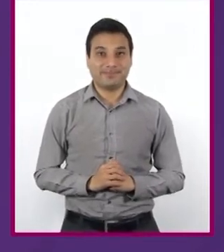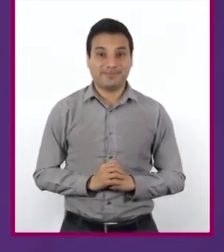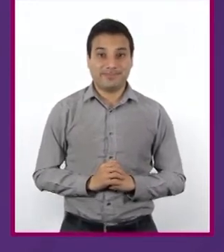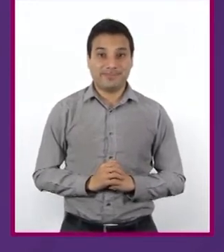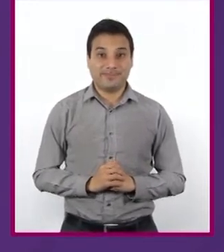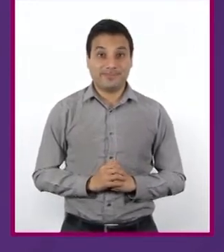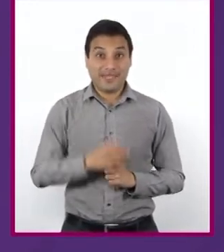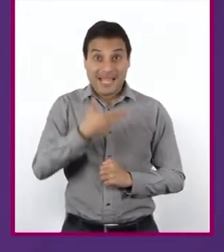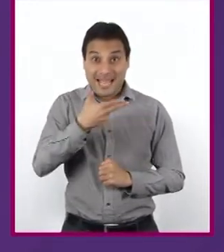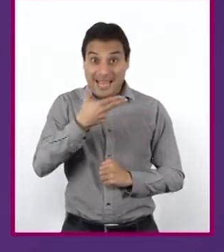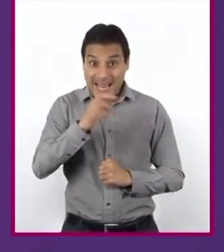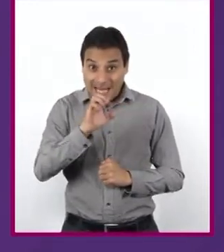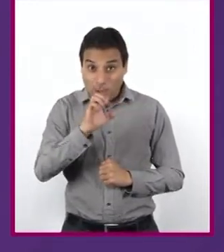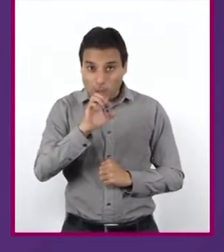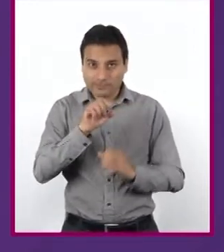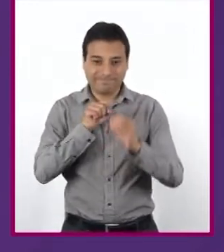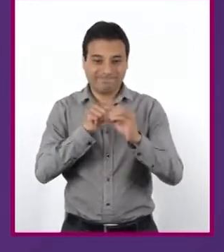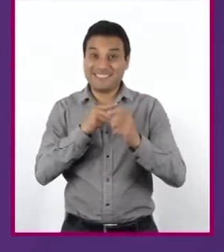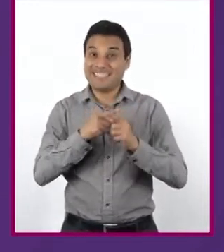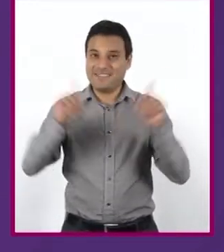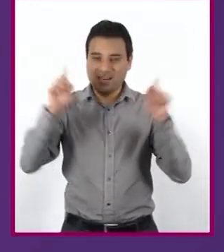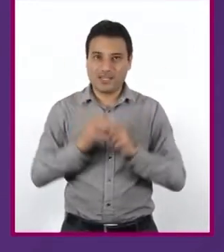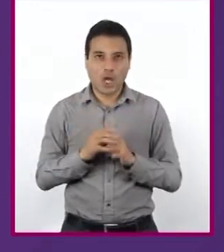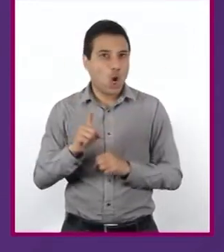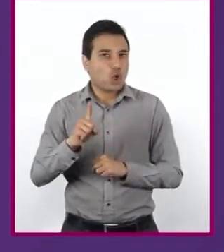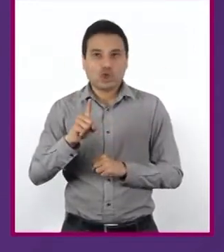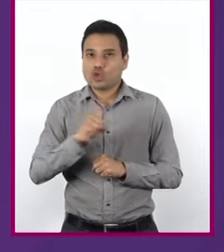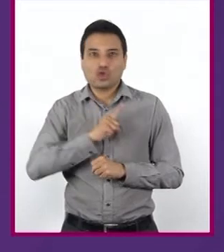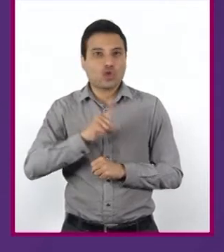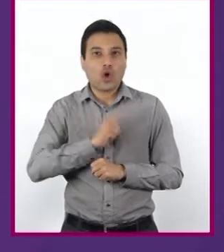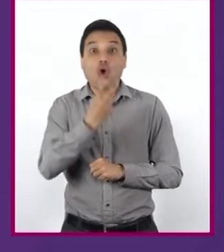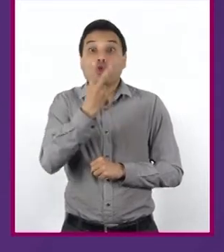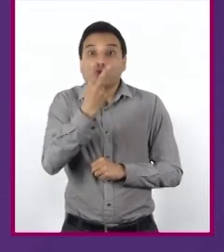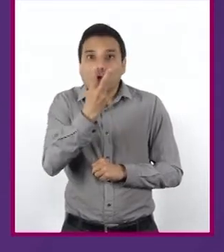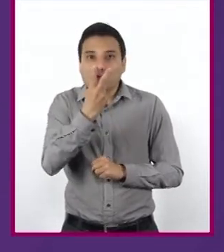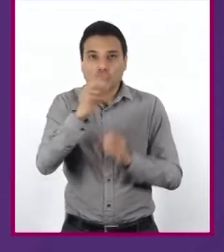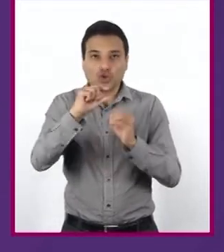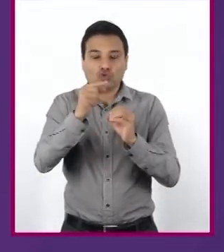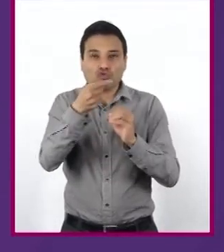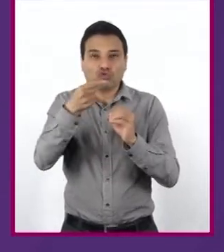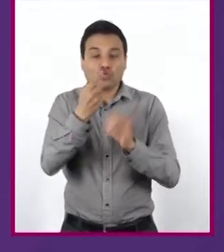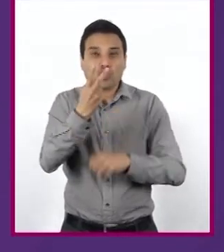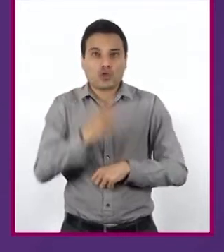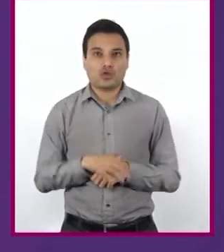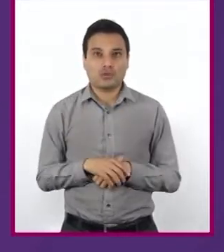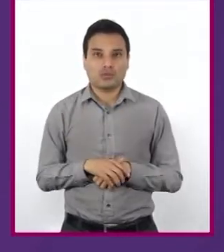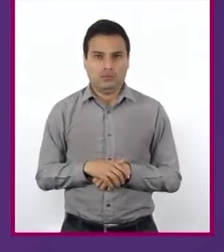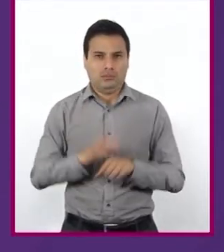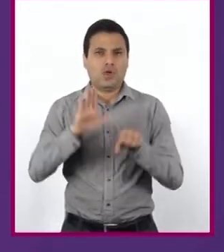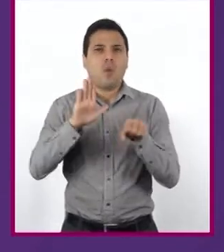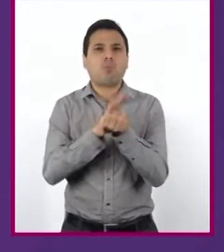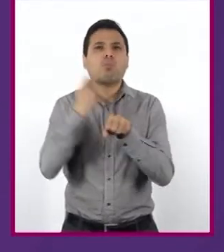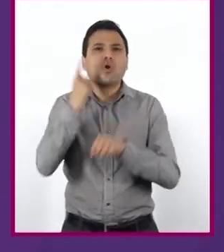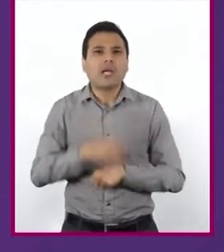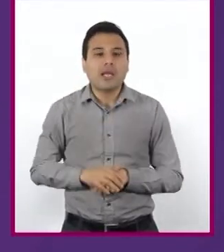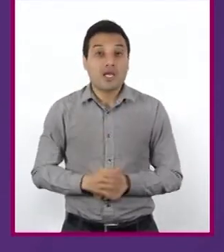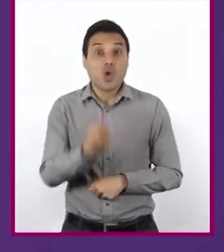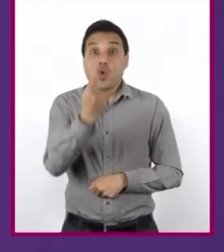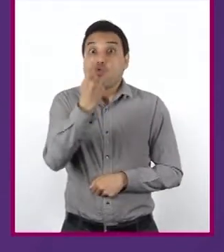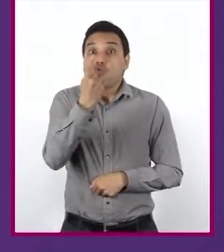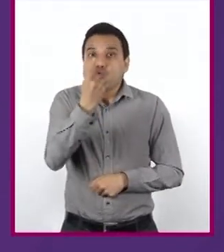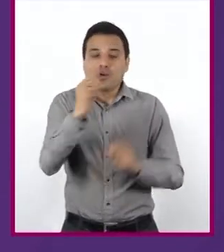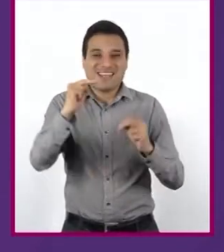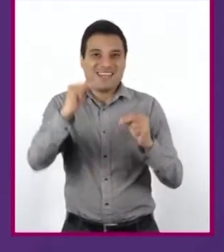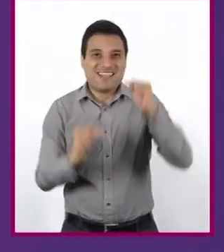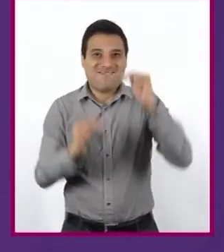excepción del helio, que tiene 2 electrones de valencia, porque solo tiene una órbita y está